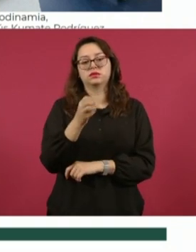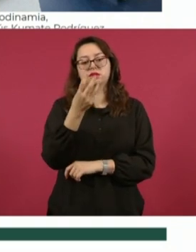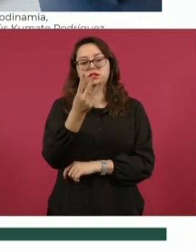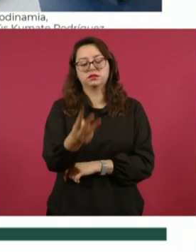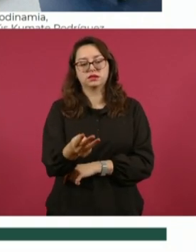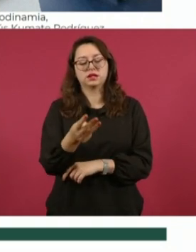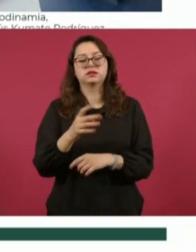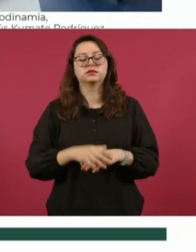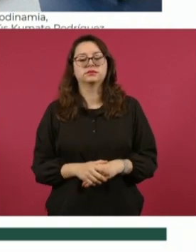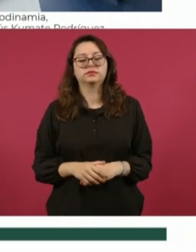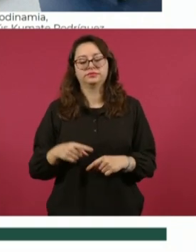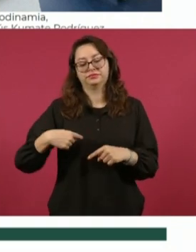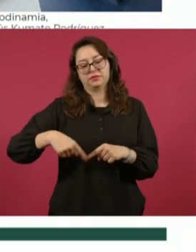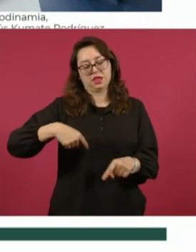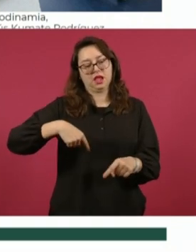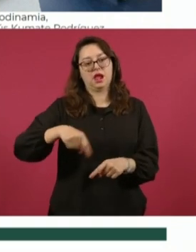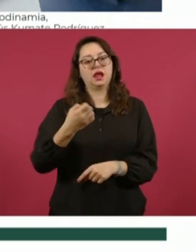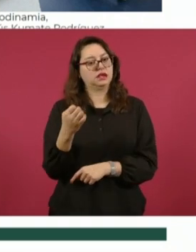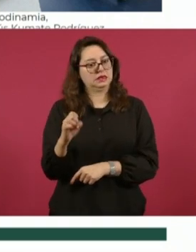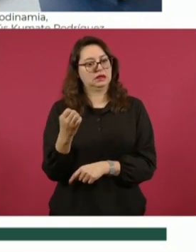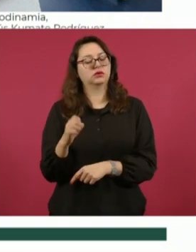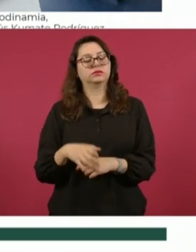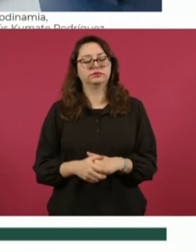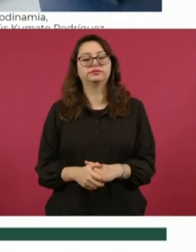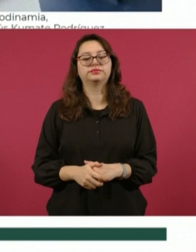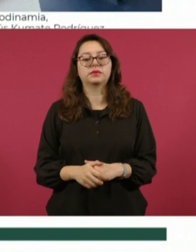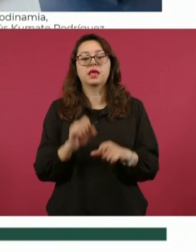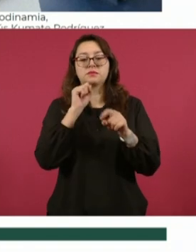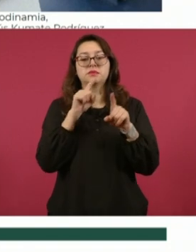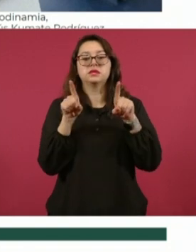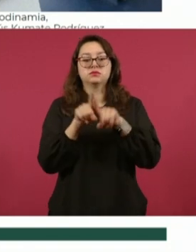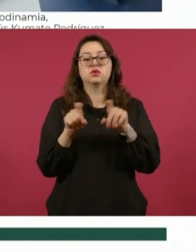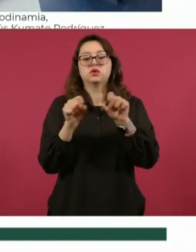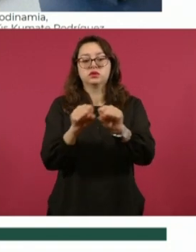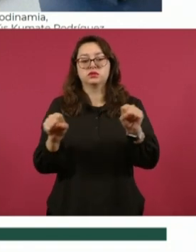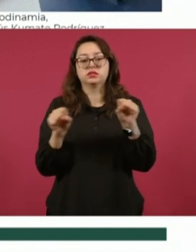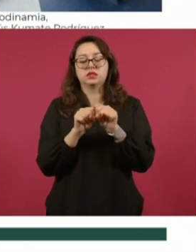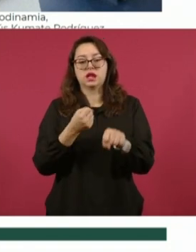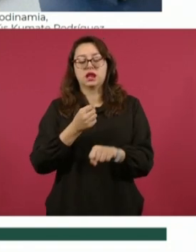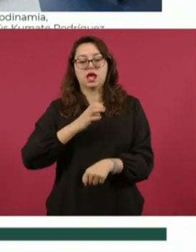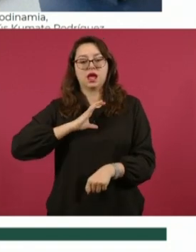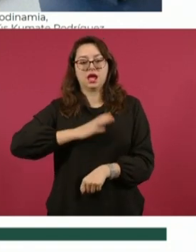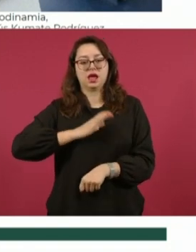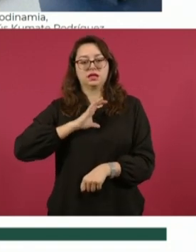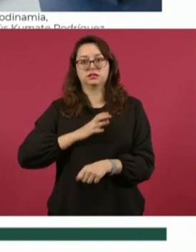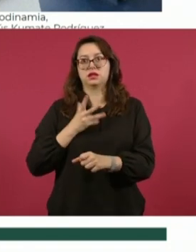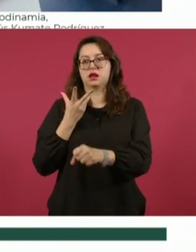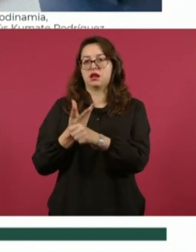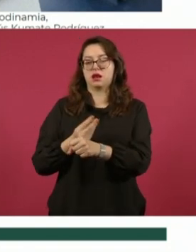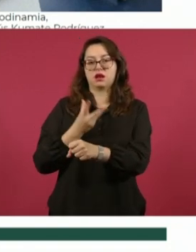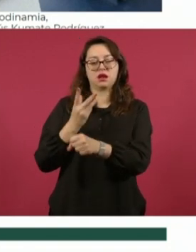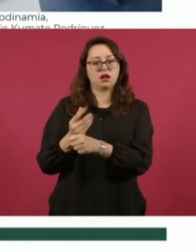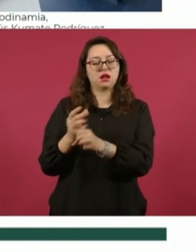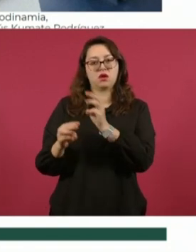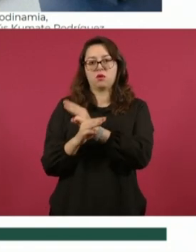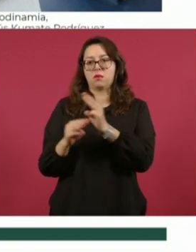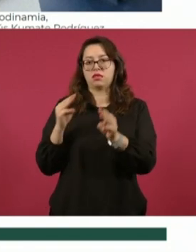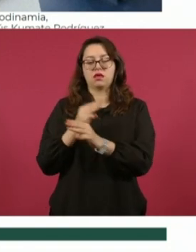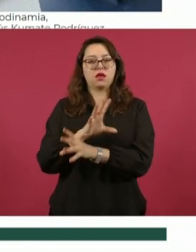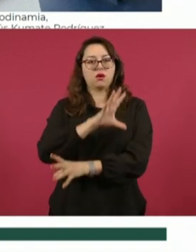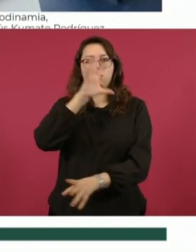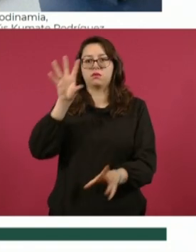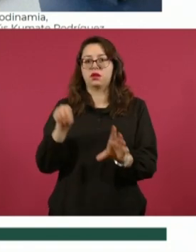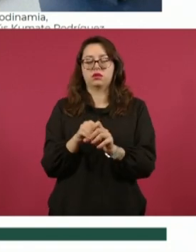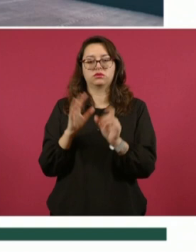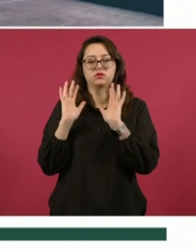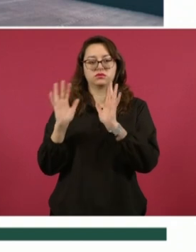trabajadoras y trabajadores en este mes de enero. También la sala de hemodinamia ya tiene todo su equipamiento. En el caso de